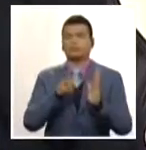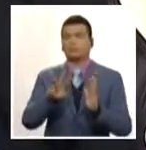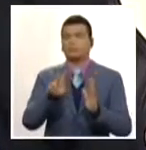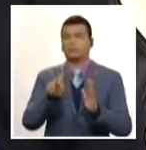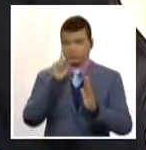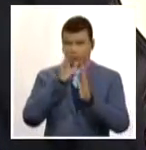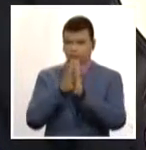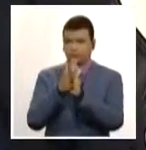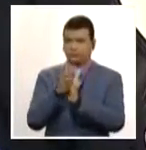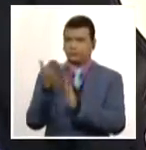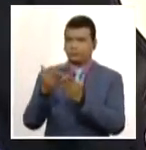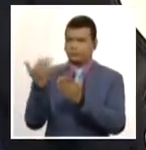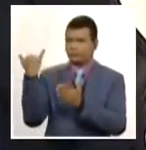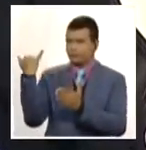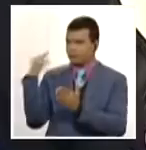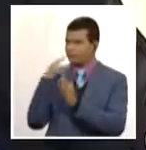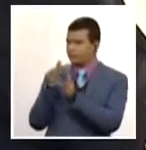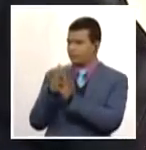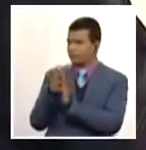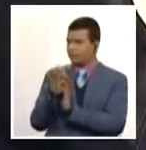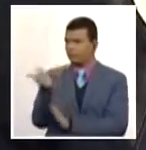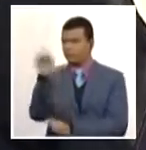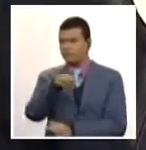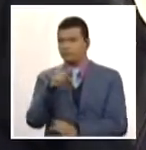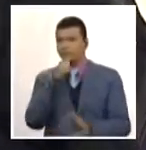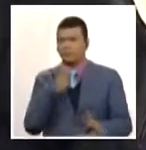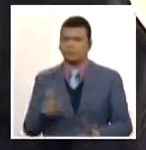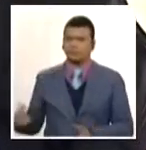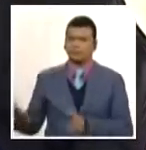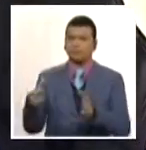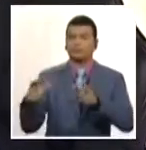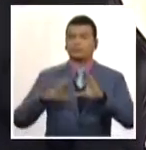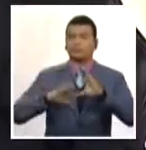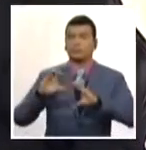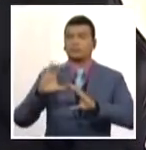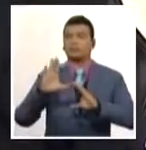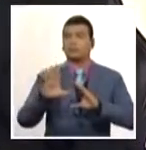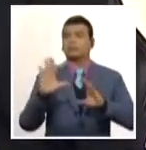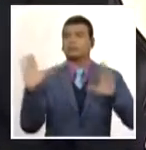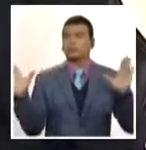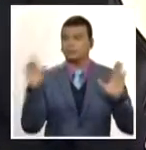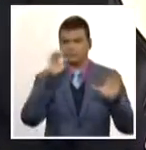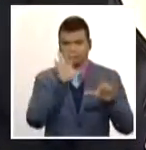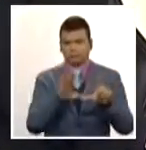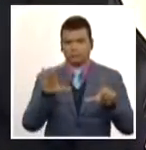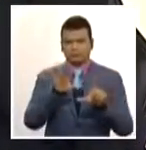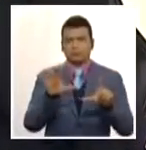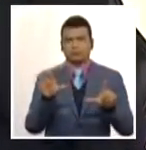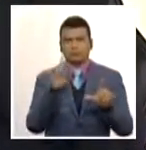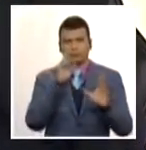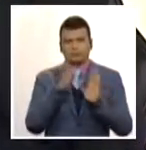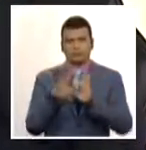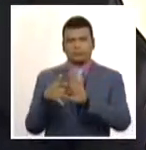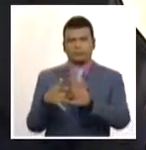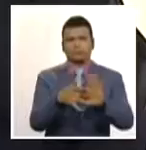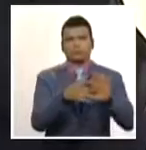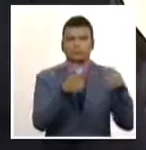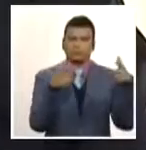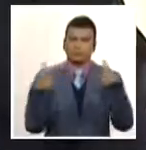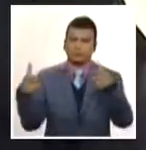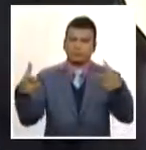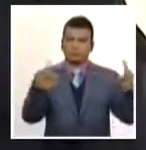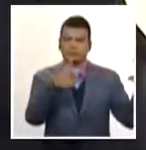viendo, doctor Jorge Enrique Almario, imágenes del río Cauca, gracias también a estas imágenes que hacen Volares Drone para Economía